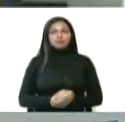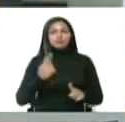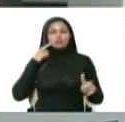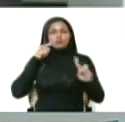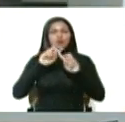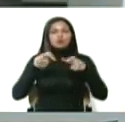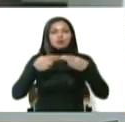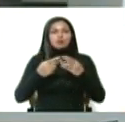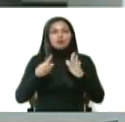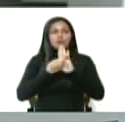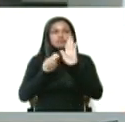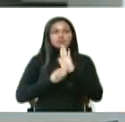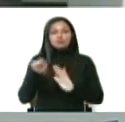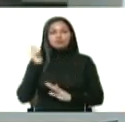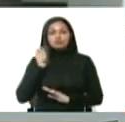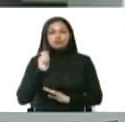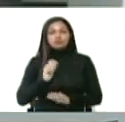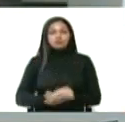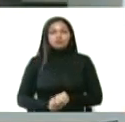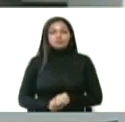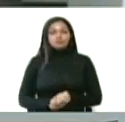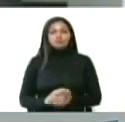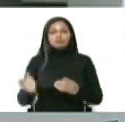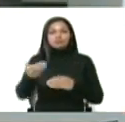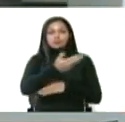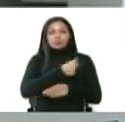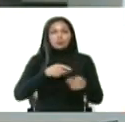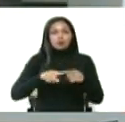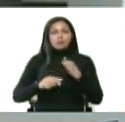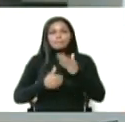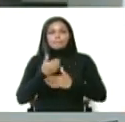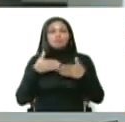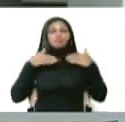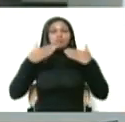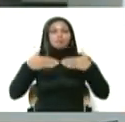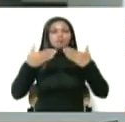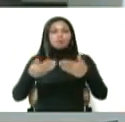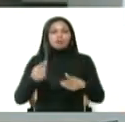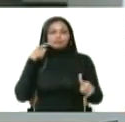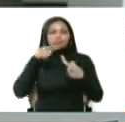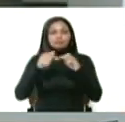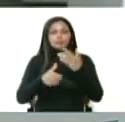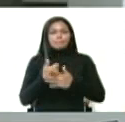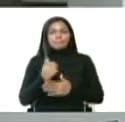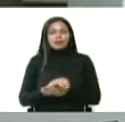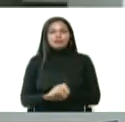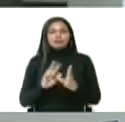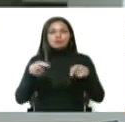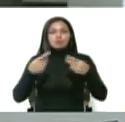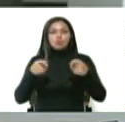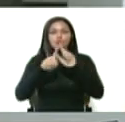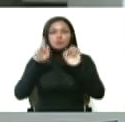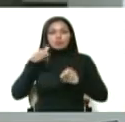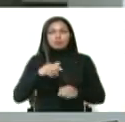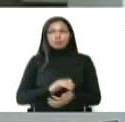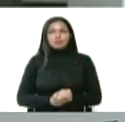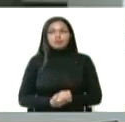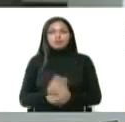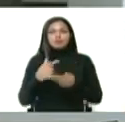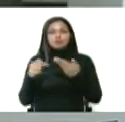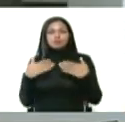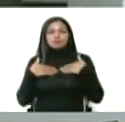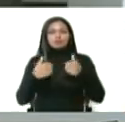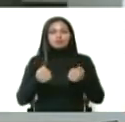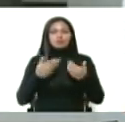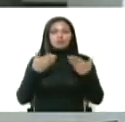corredactores de esta constitución, que recoge los más avanzados conceptos, los más modernos conceptos en materia de